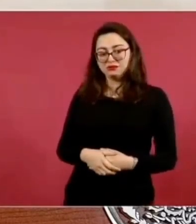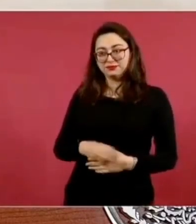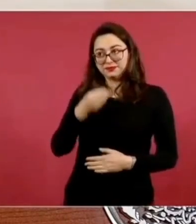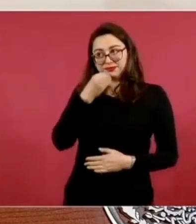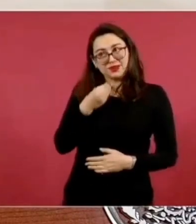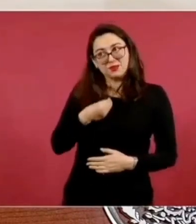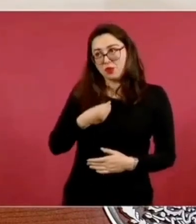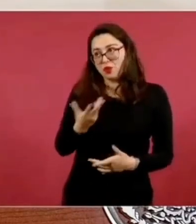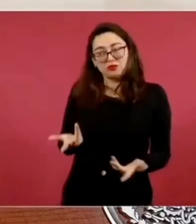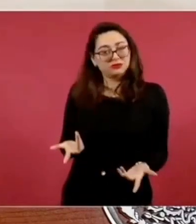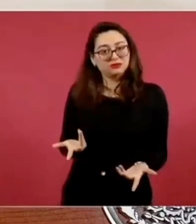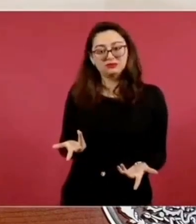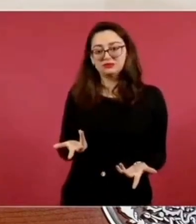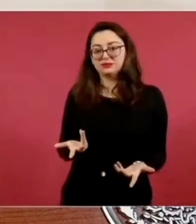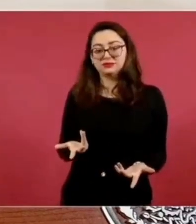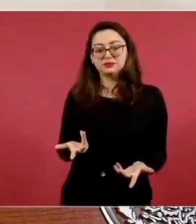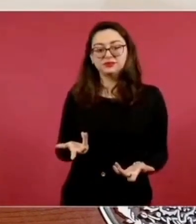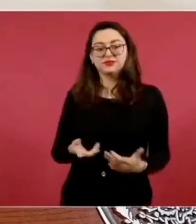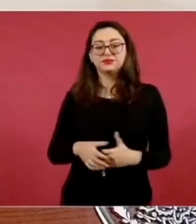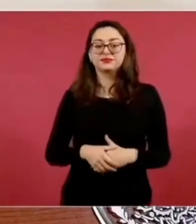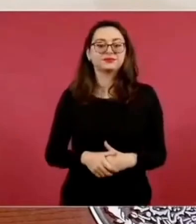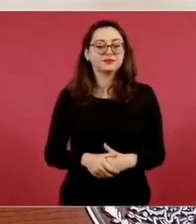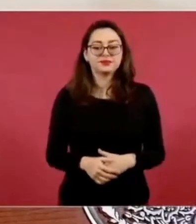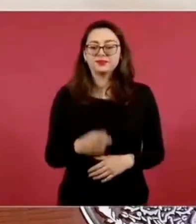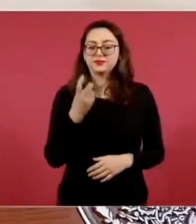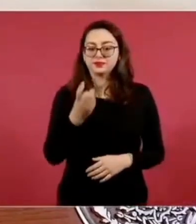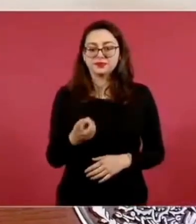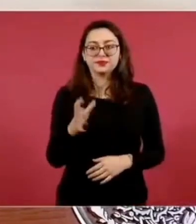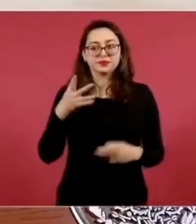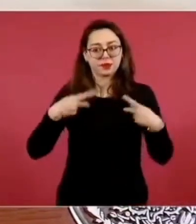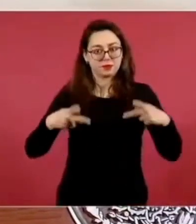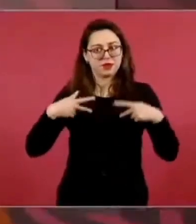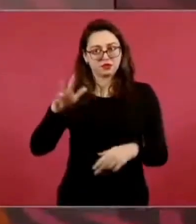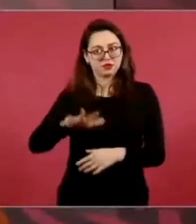agua entonces ya eso se